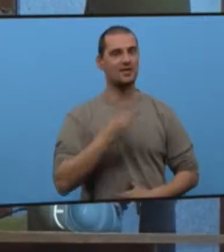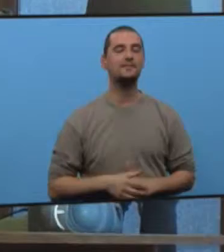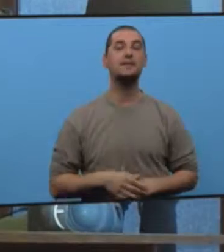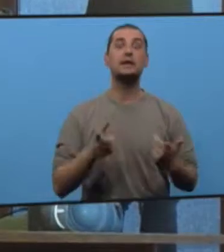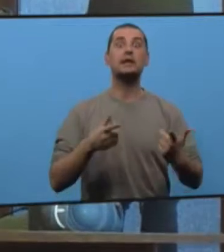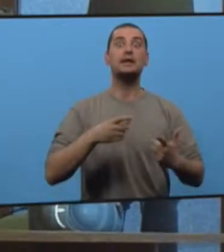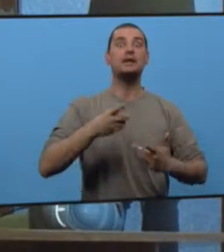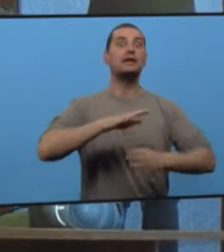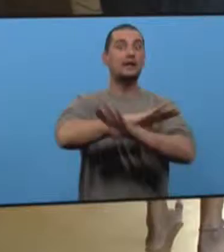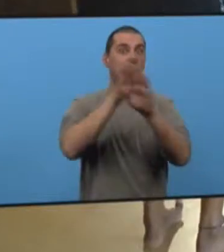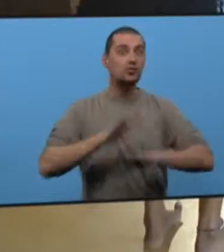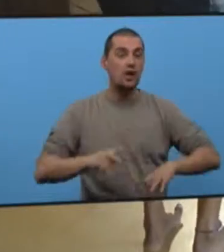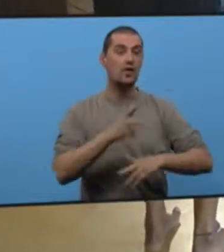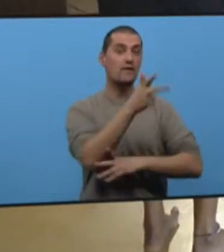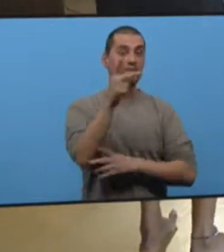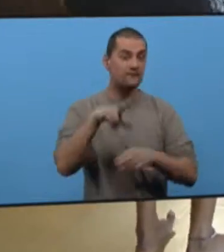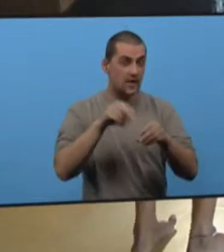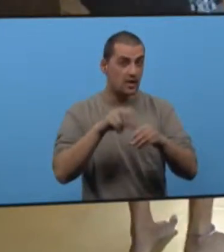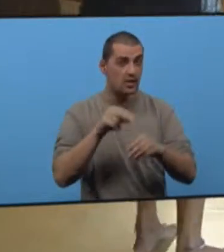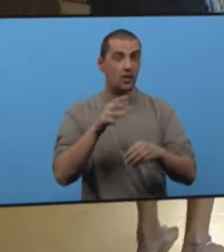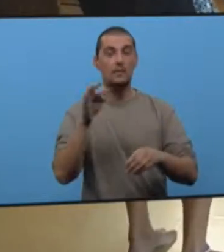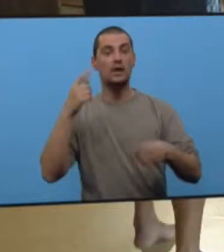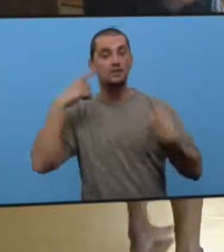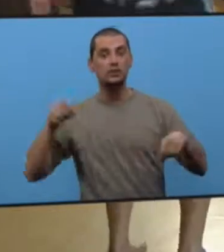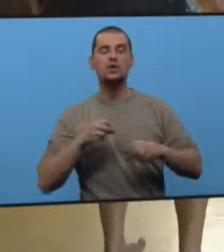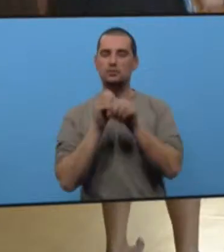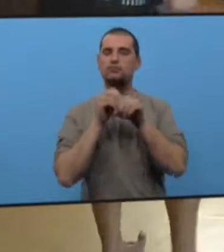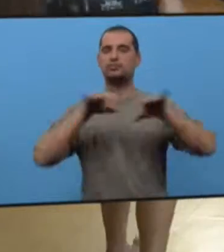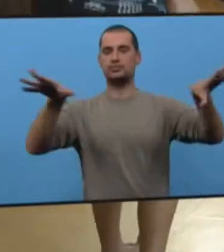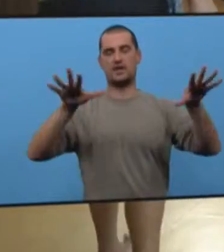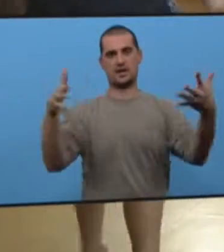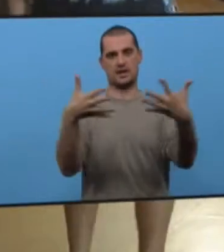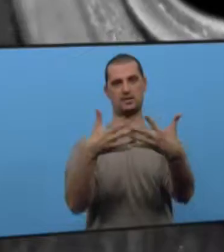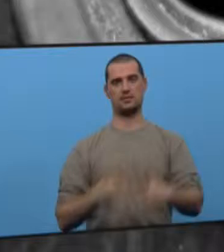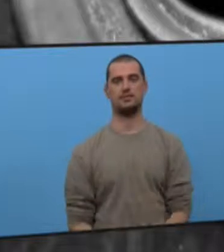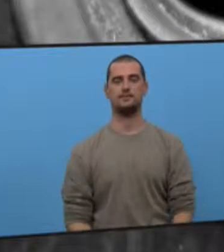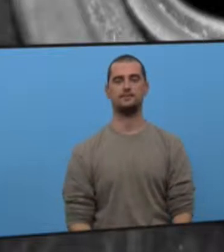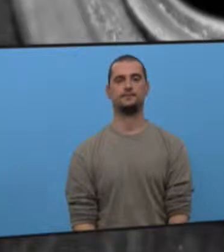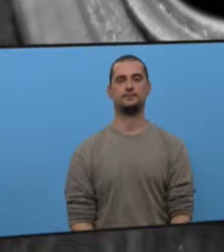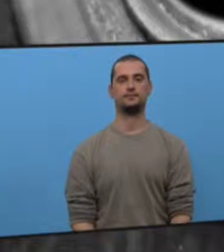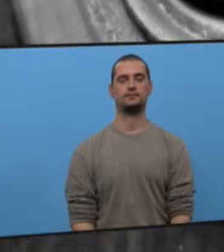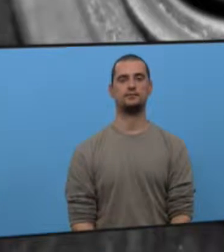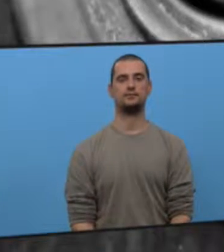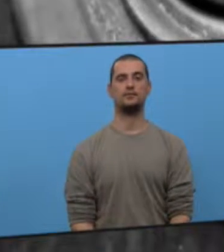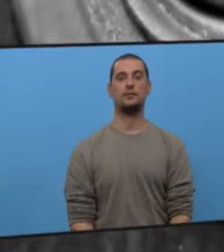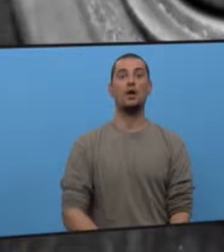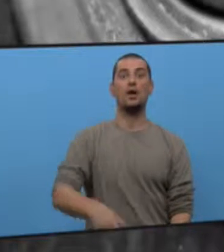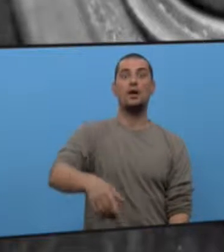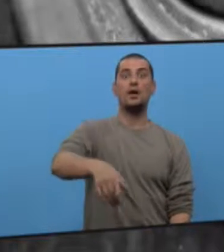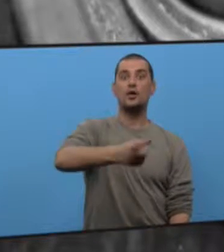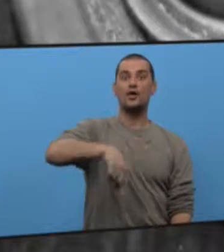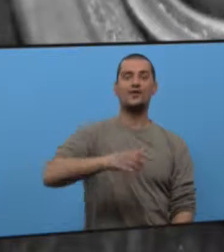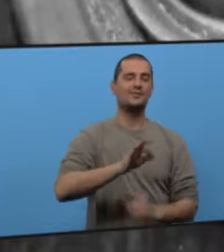experimento, tanto o vídeo como os temas musicais, difundiránse na internet. Os nosos